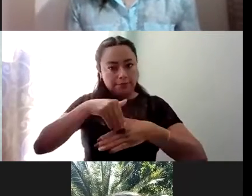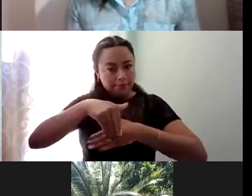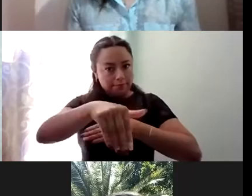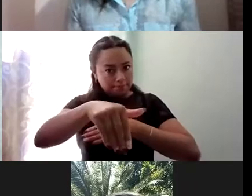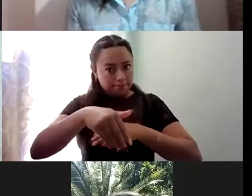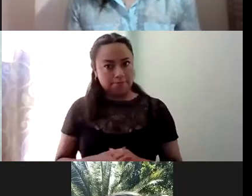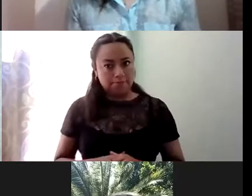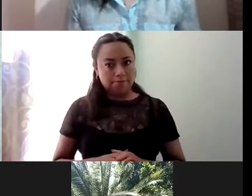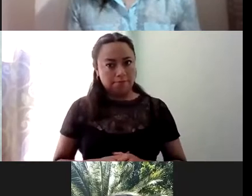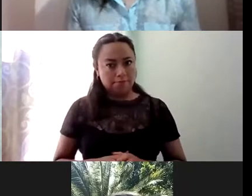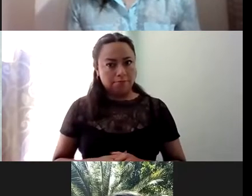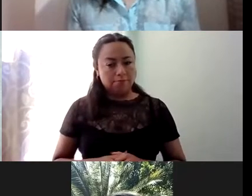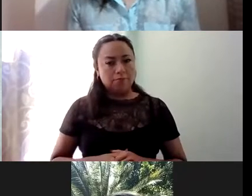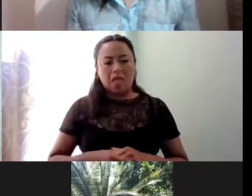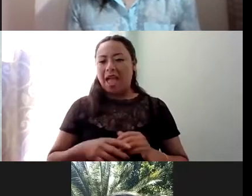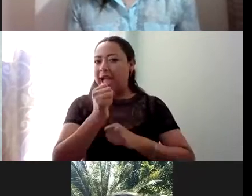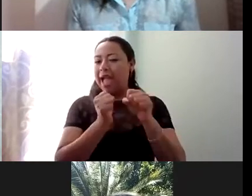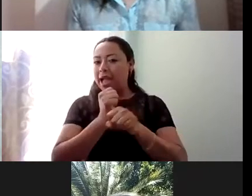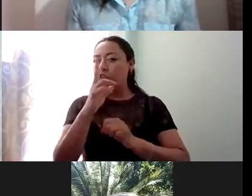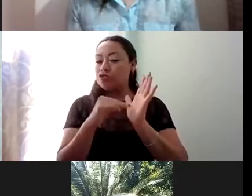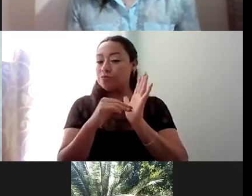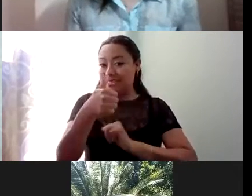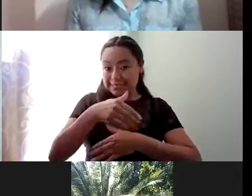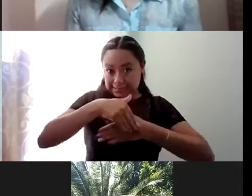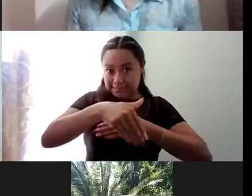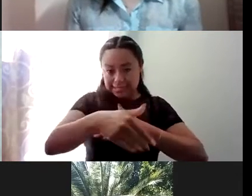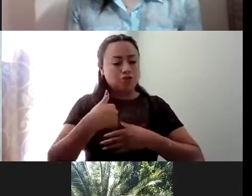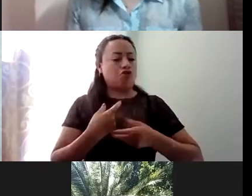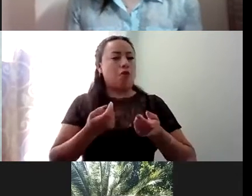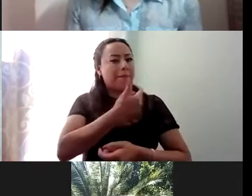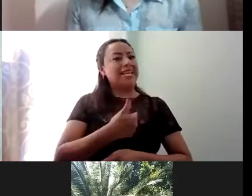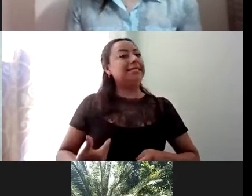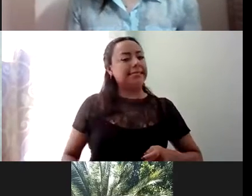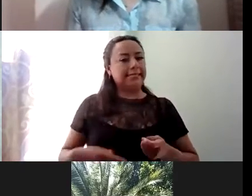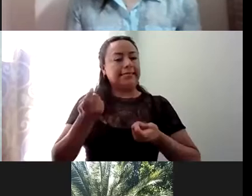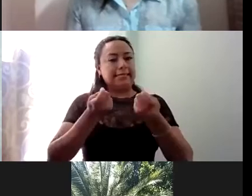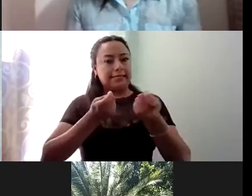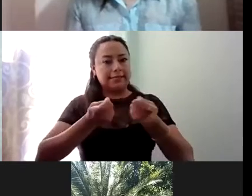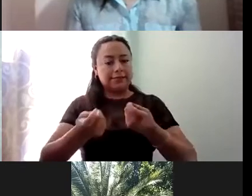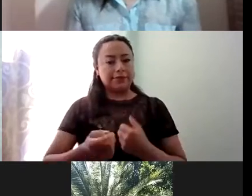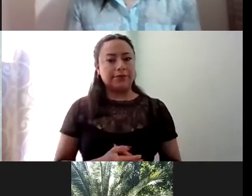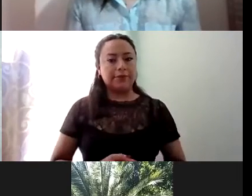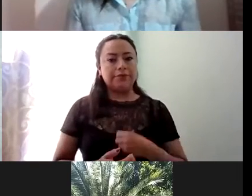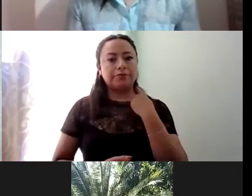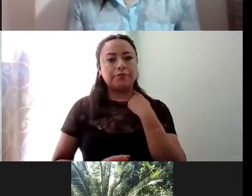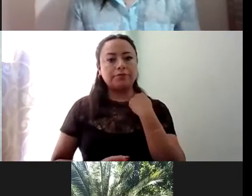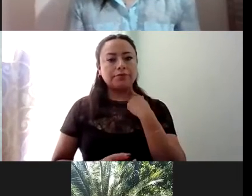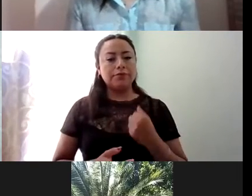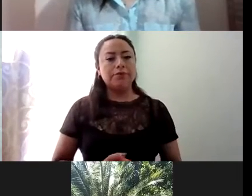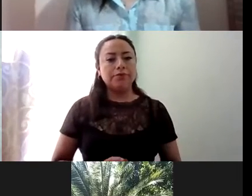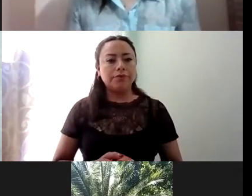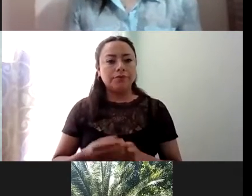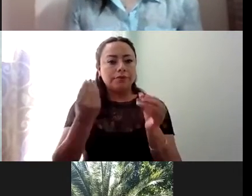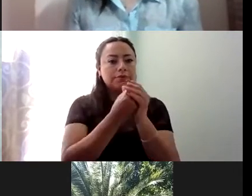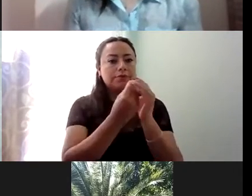del 2006 tengo el honor de presidirlo. Con este Comité de Derechos Humanos a lo que nos dedicamos